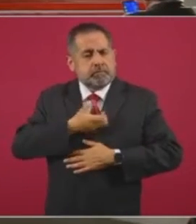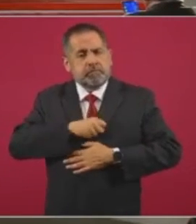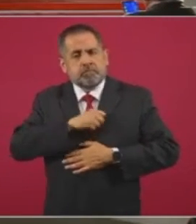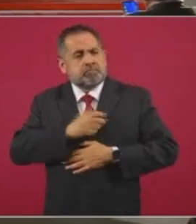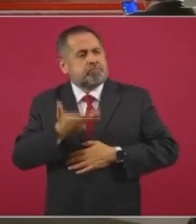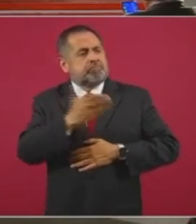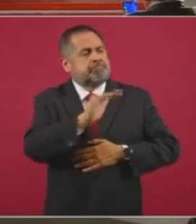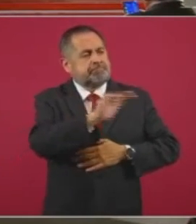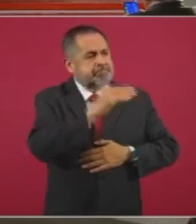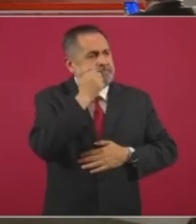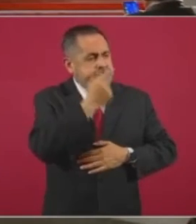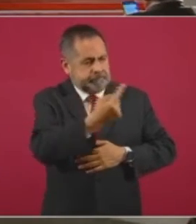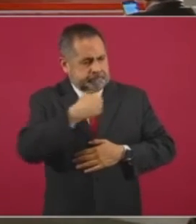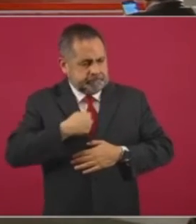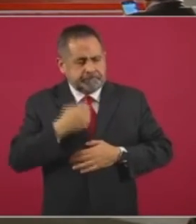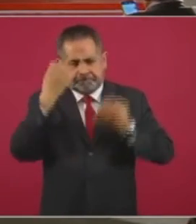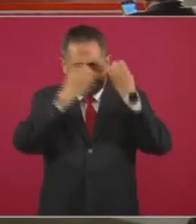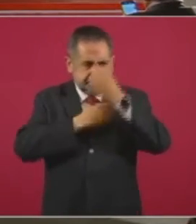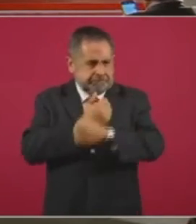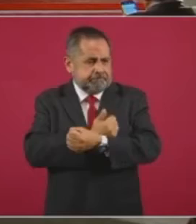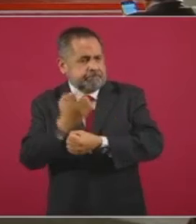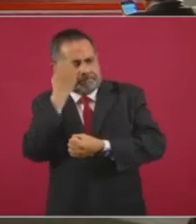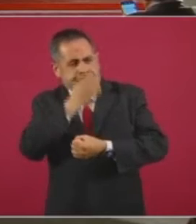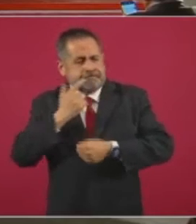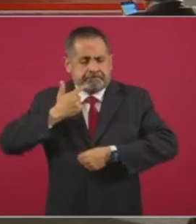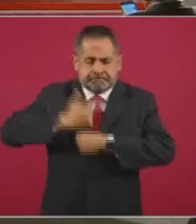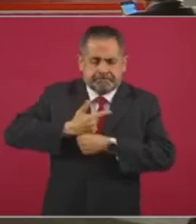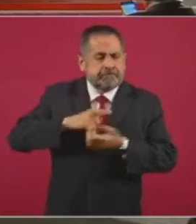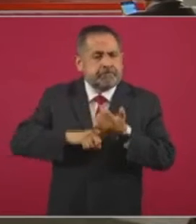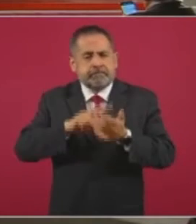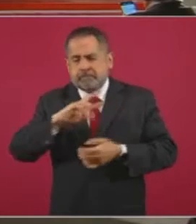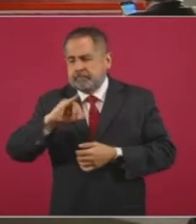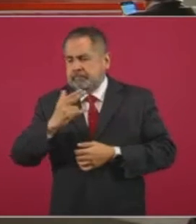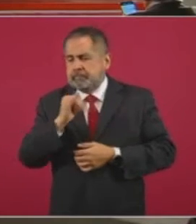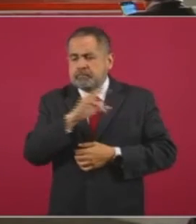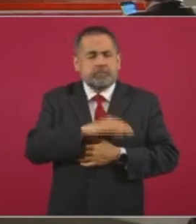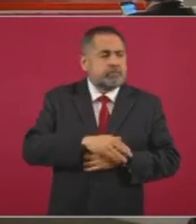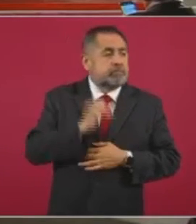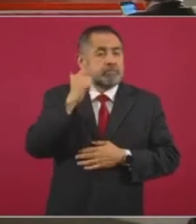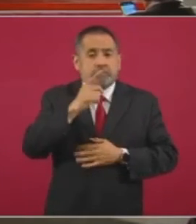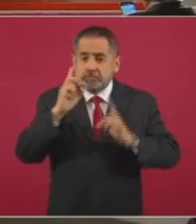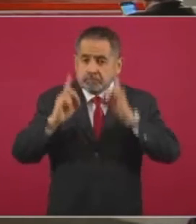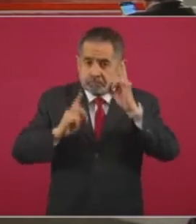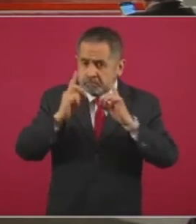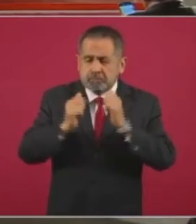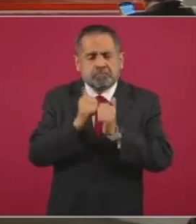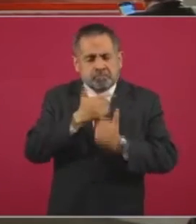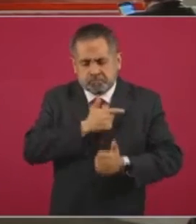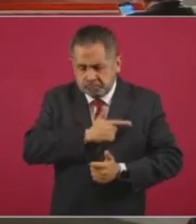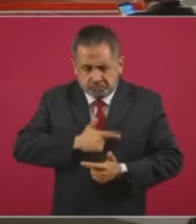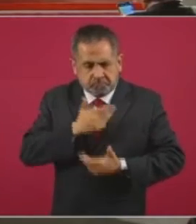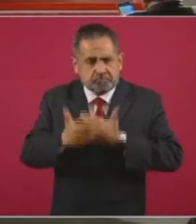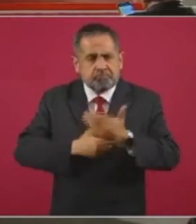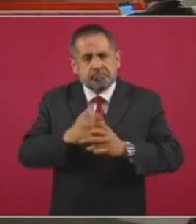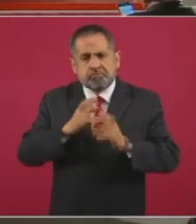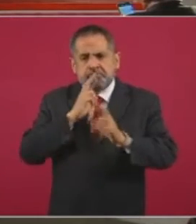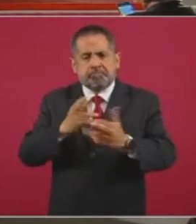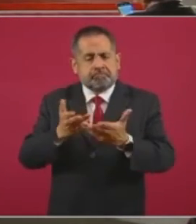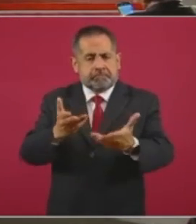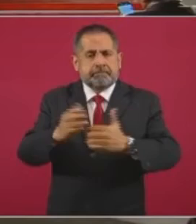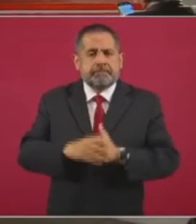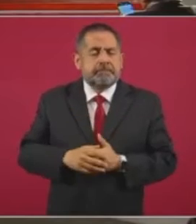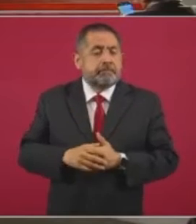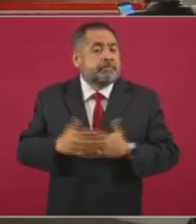soliciten estas pruebas, y que si tienen cualquier duda o pregunta también estamos con muchísimo gusto para apoyarles. Entonces,